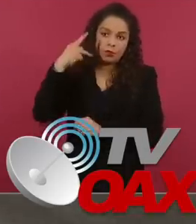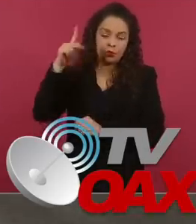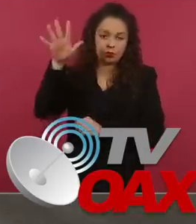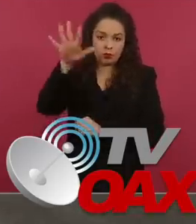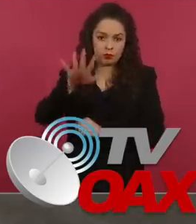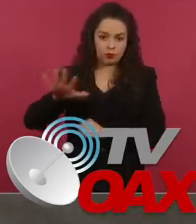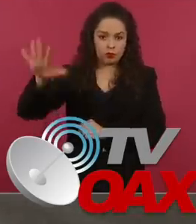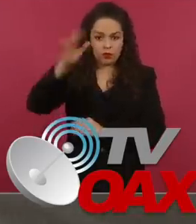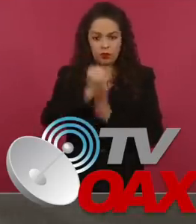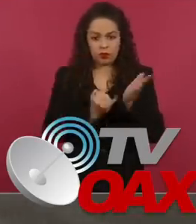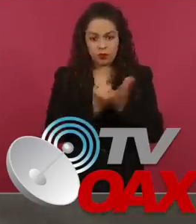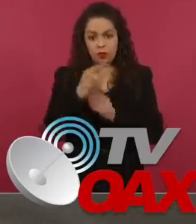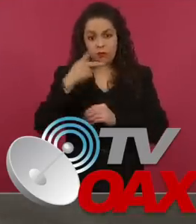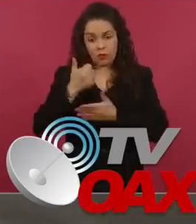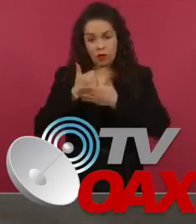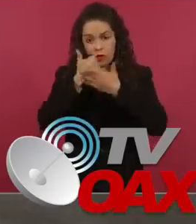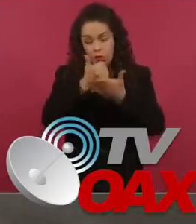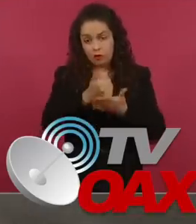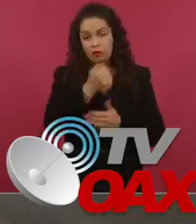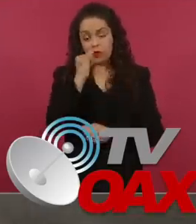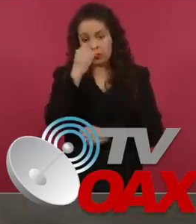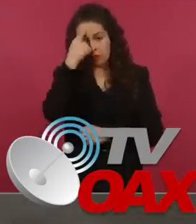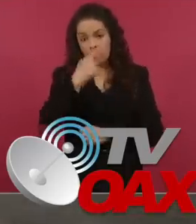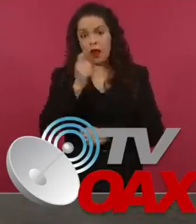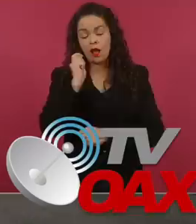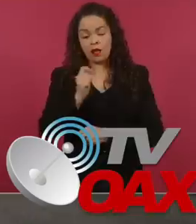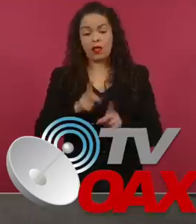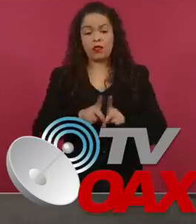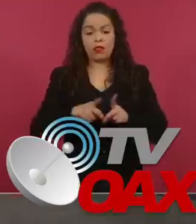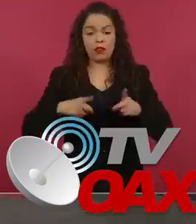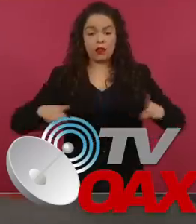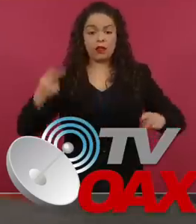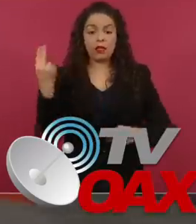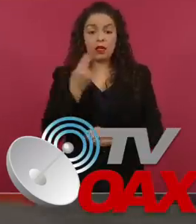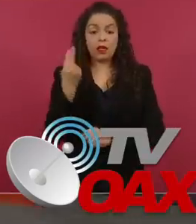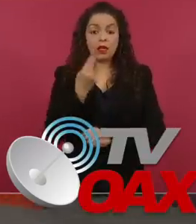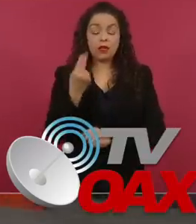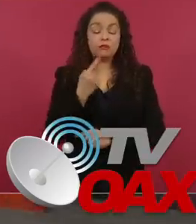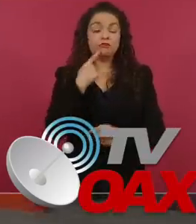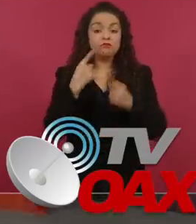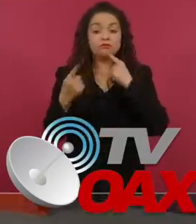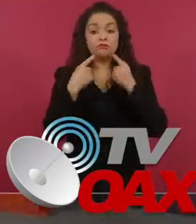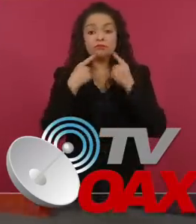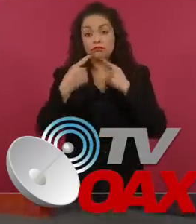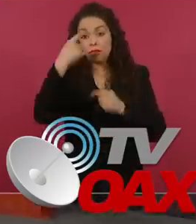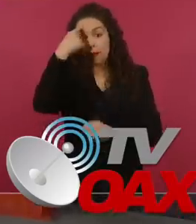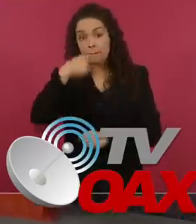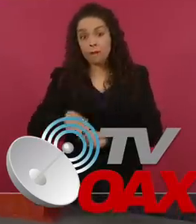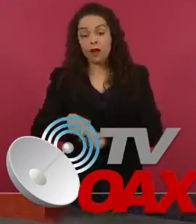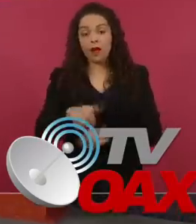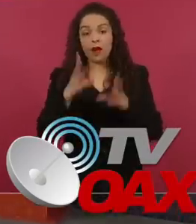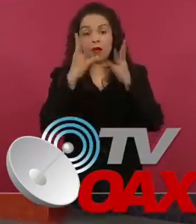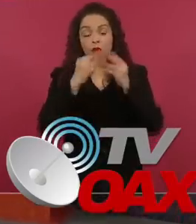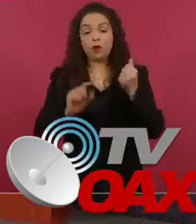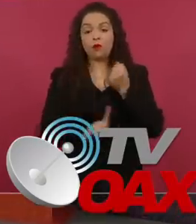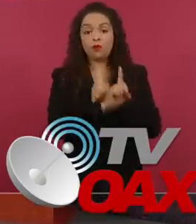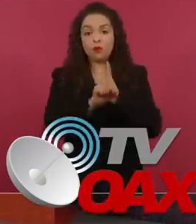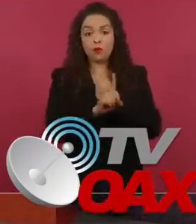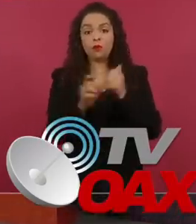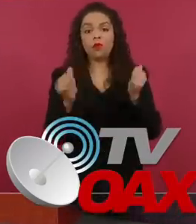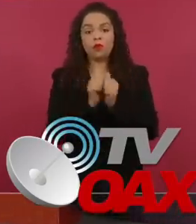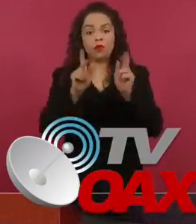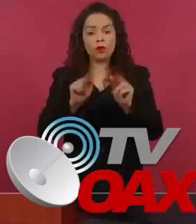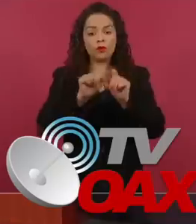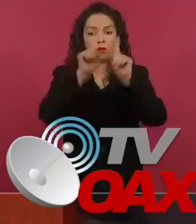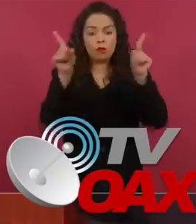cooperación para el desarrollo, solución pacífica de las controversias. Esa